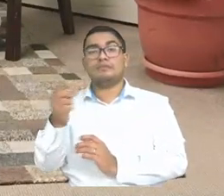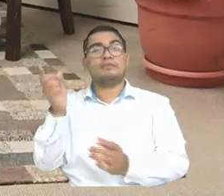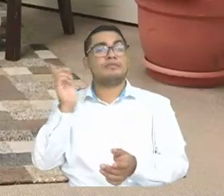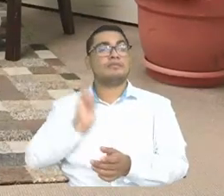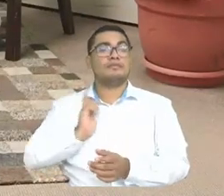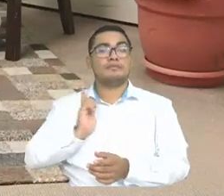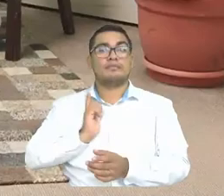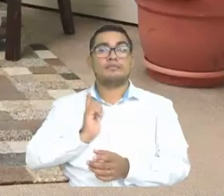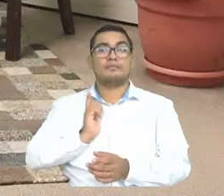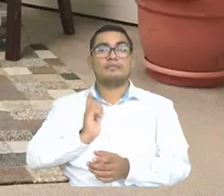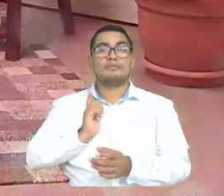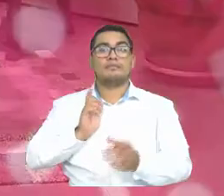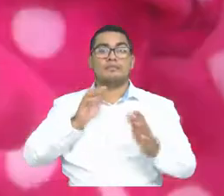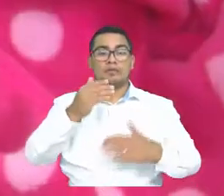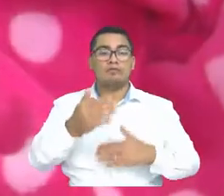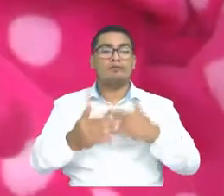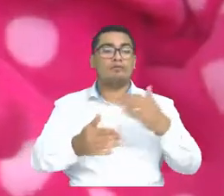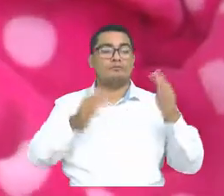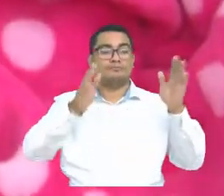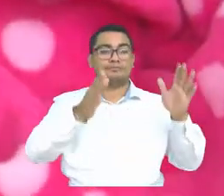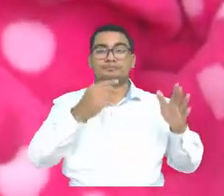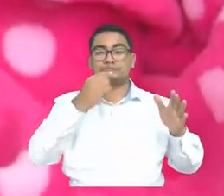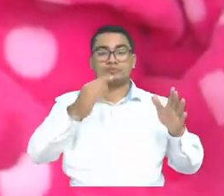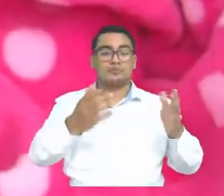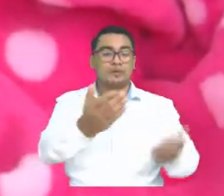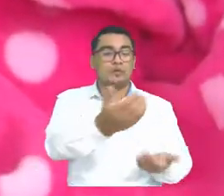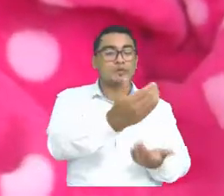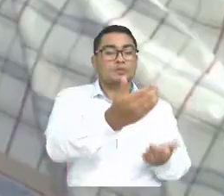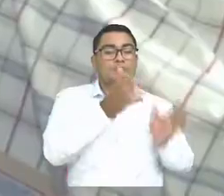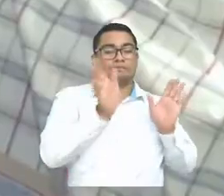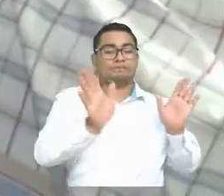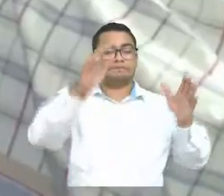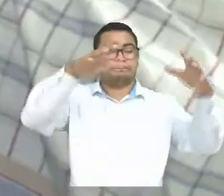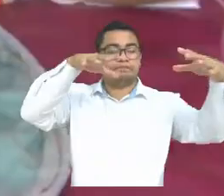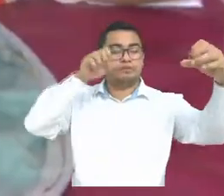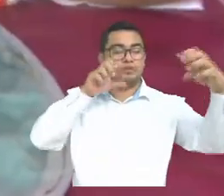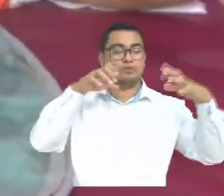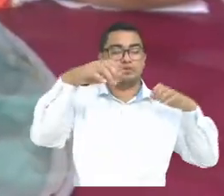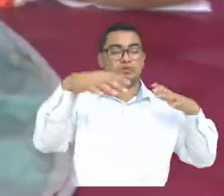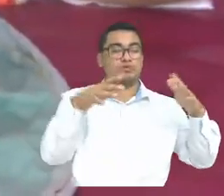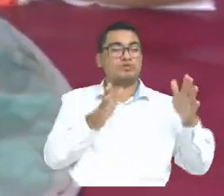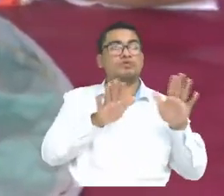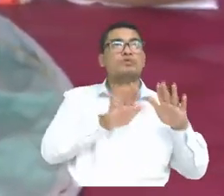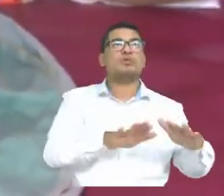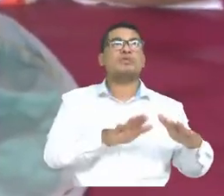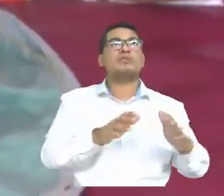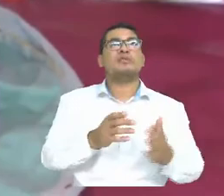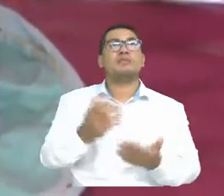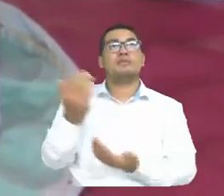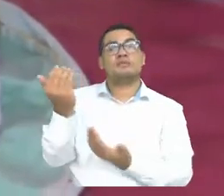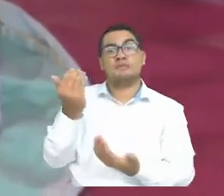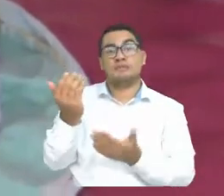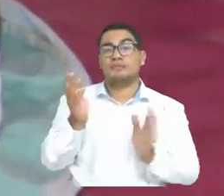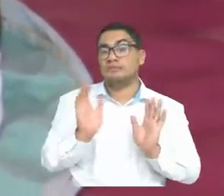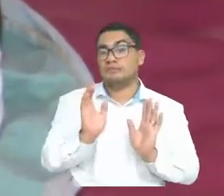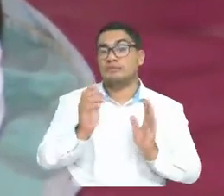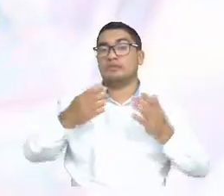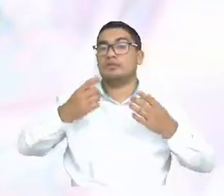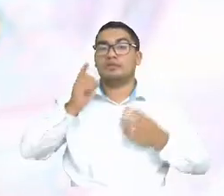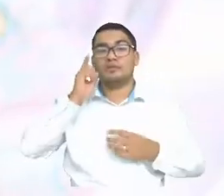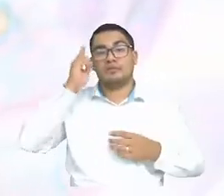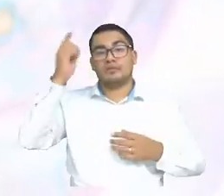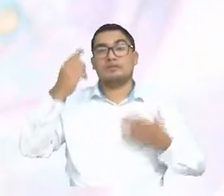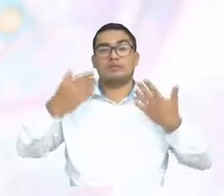que pasar un proceso de incubación para que el niño tenga un crecimiento y desarrollo más